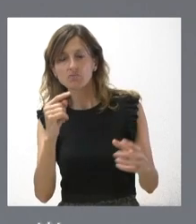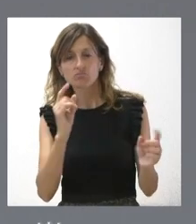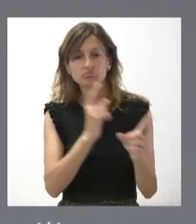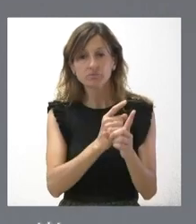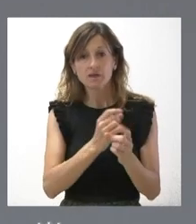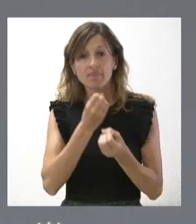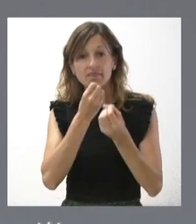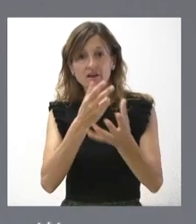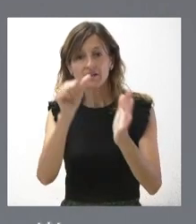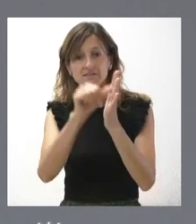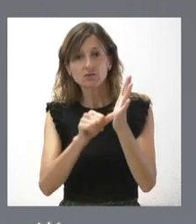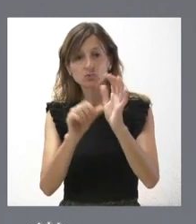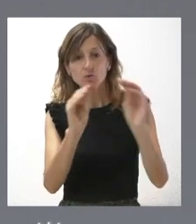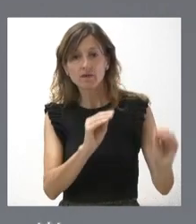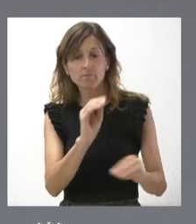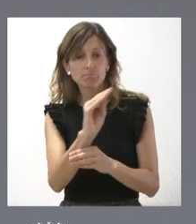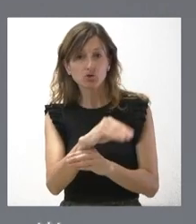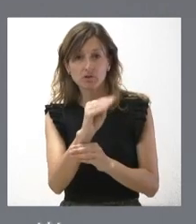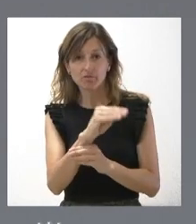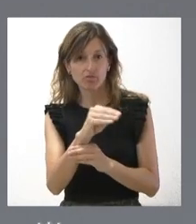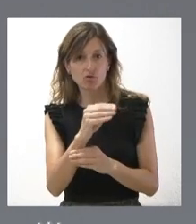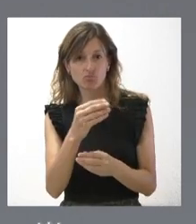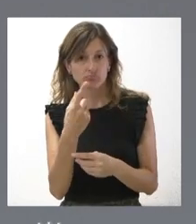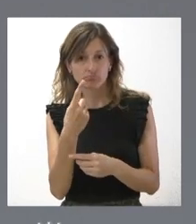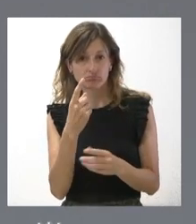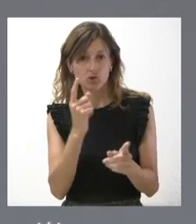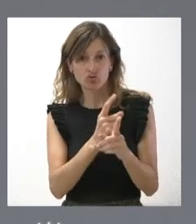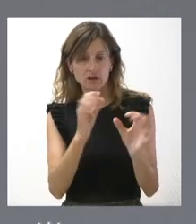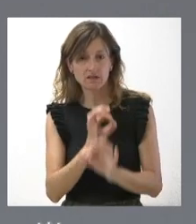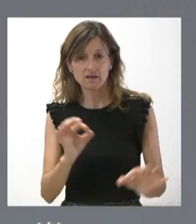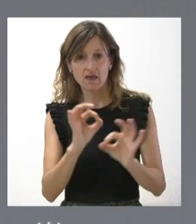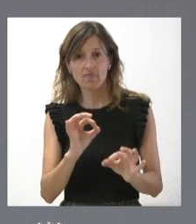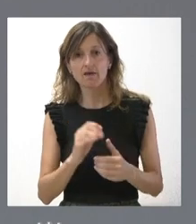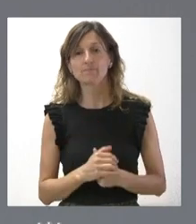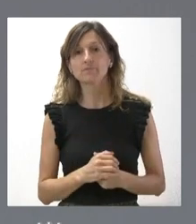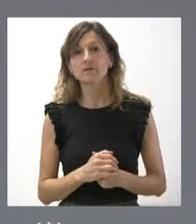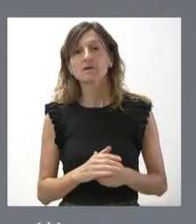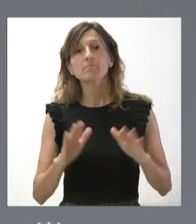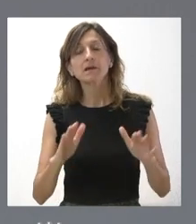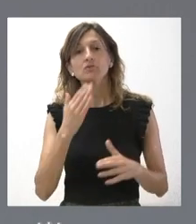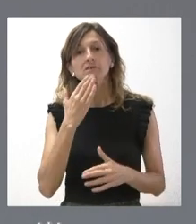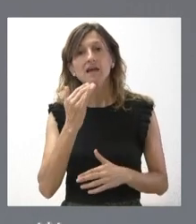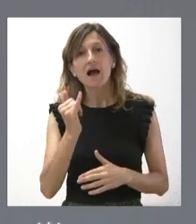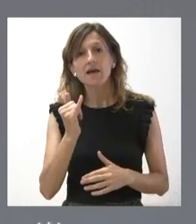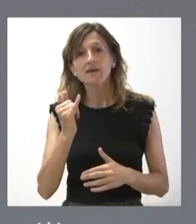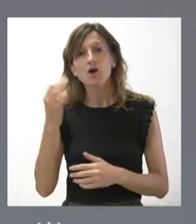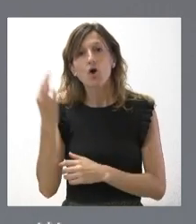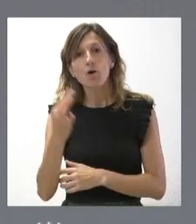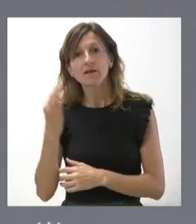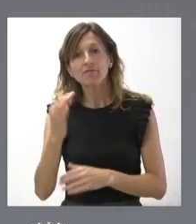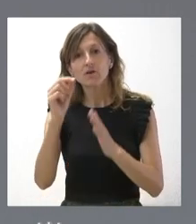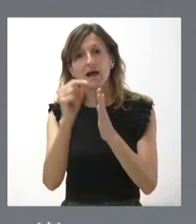el estatuto de protección que pudiera corresponder al inmueble, pero sí tiene la obligación de alegar que el